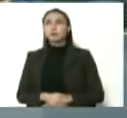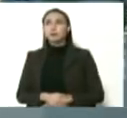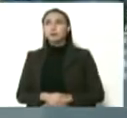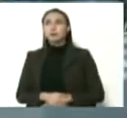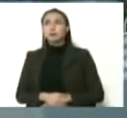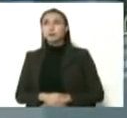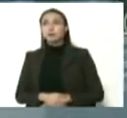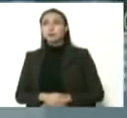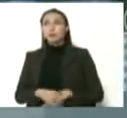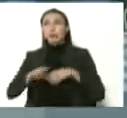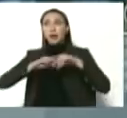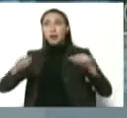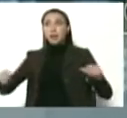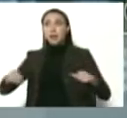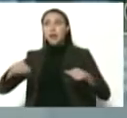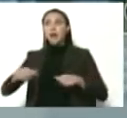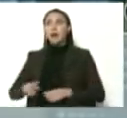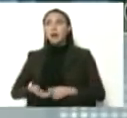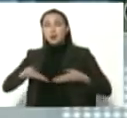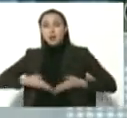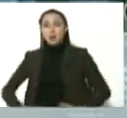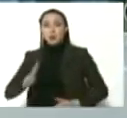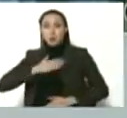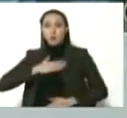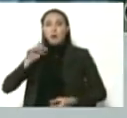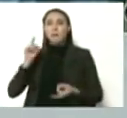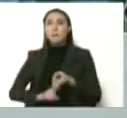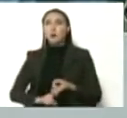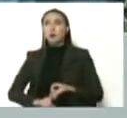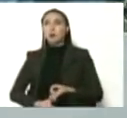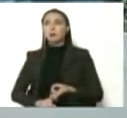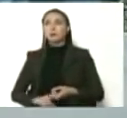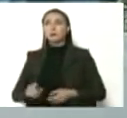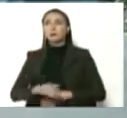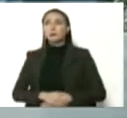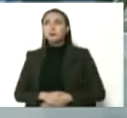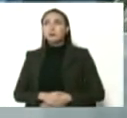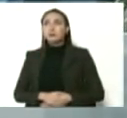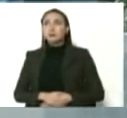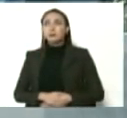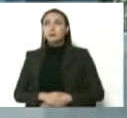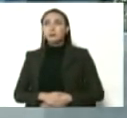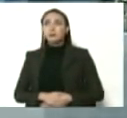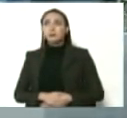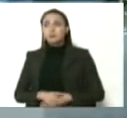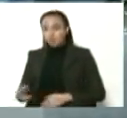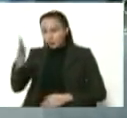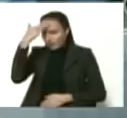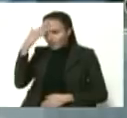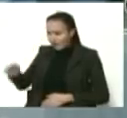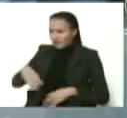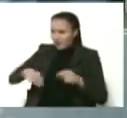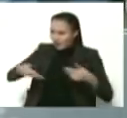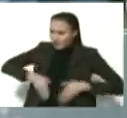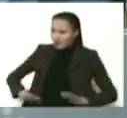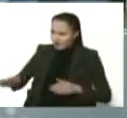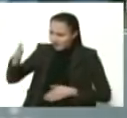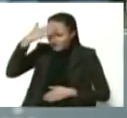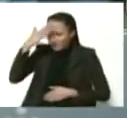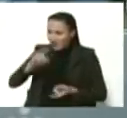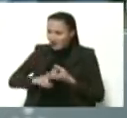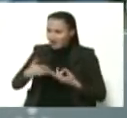nacer a Cilia Flores, Tinaquillo. Cilita Flores, esa es tu tierra. Ahí